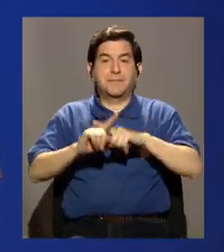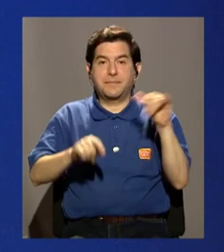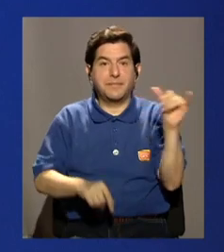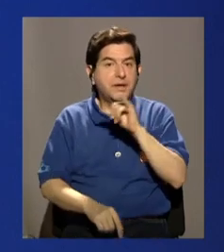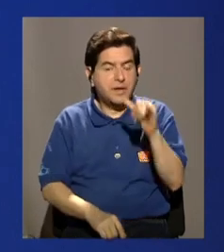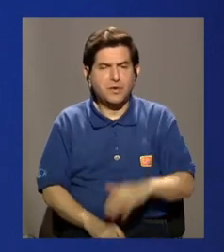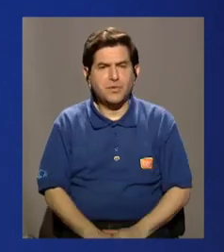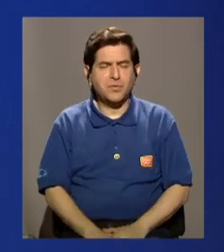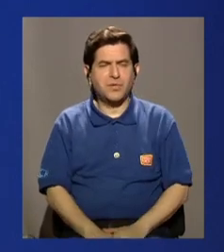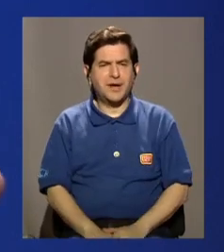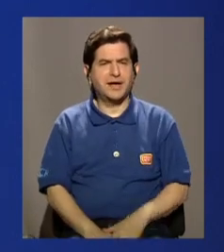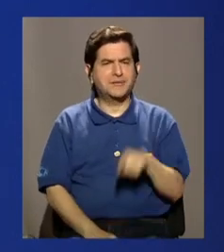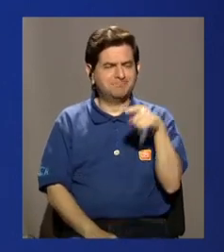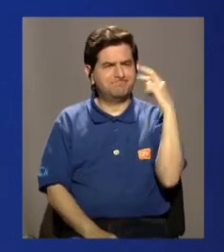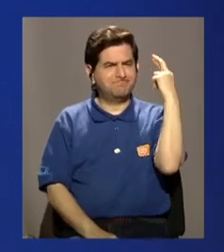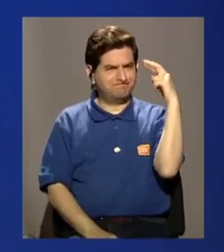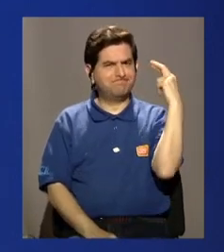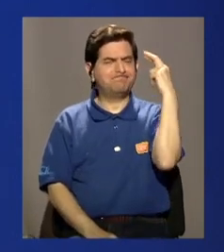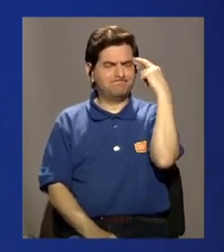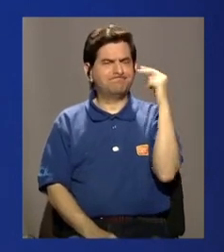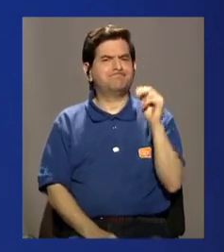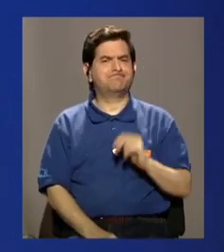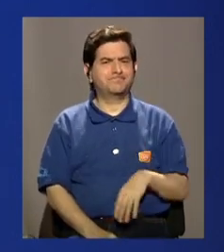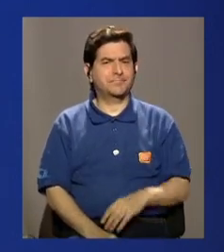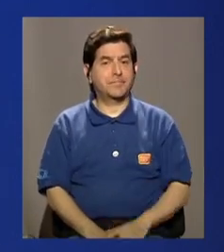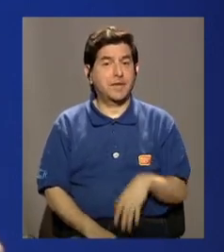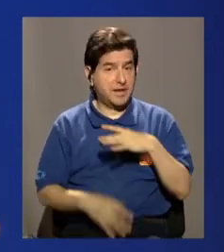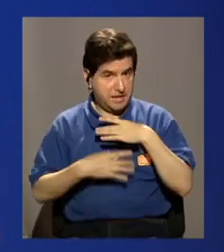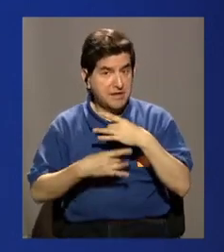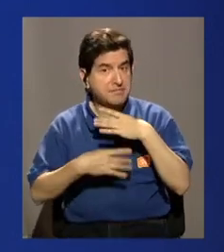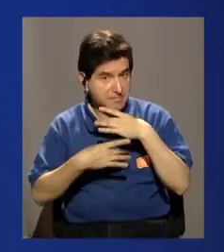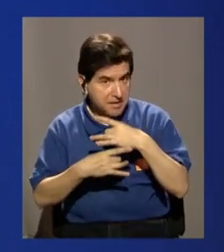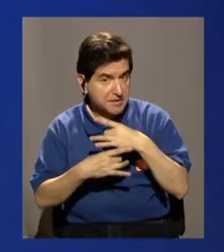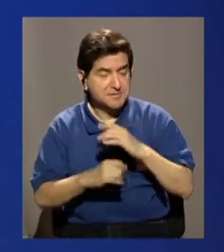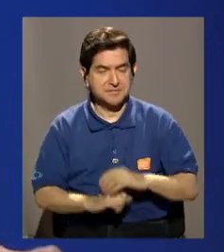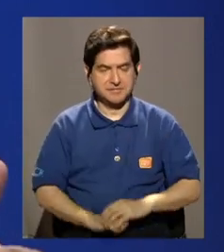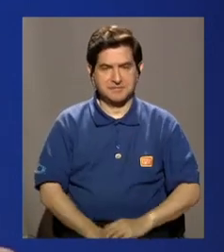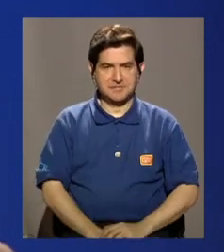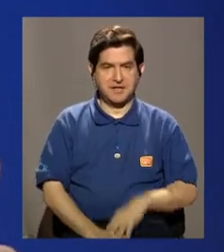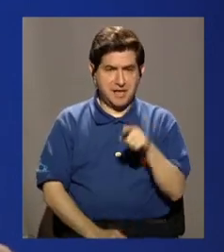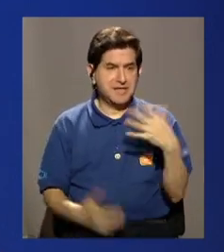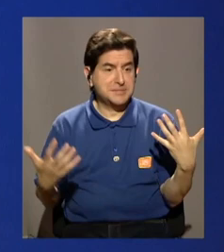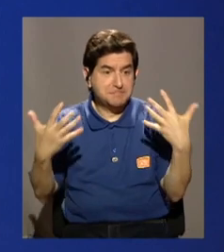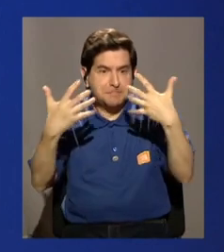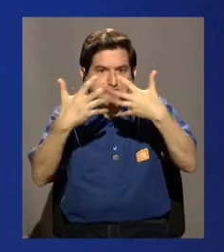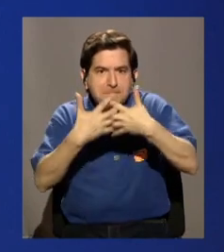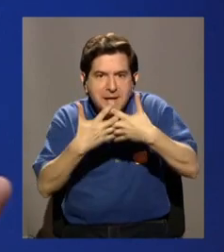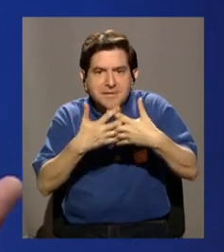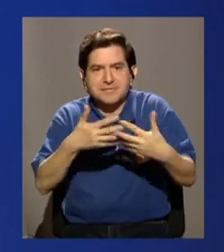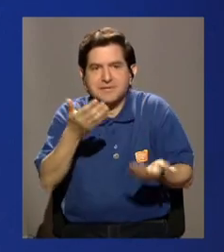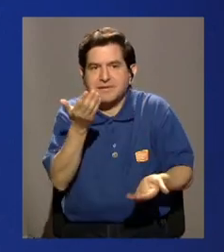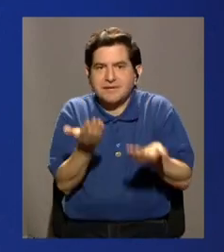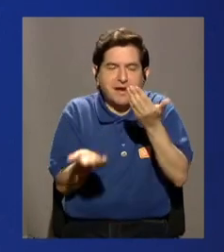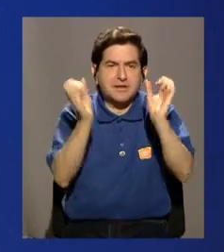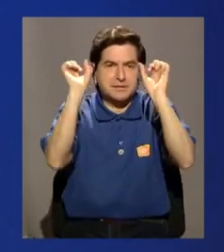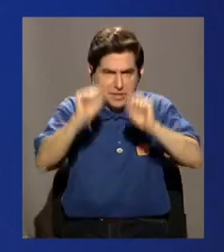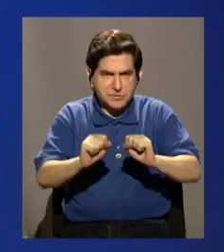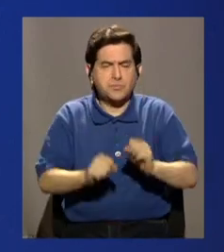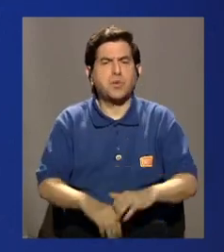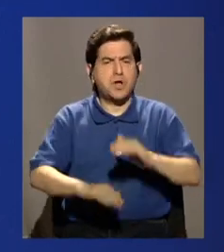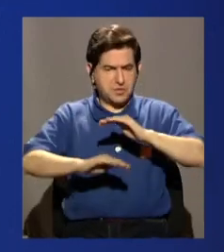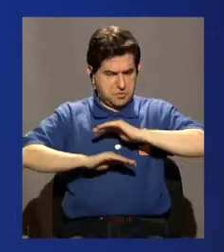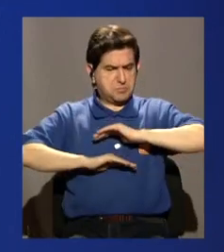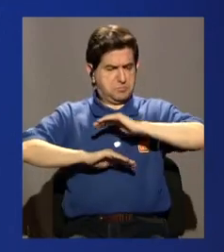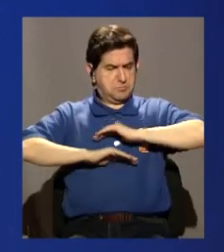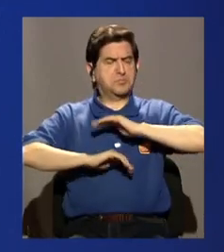mucho pero que también mueve a la reflexión eso es algo interesante es una combinación que puede